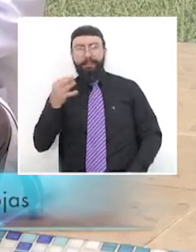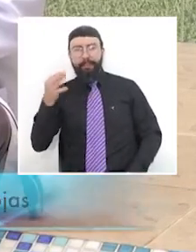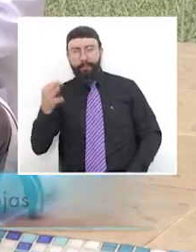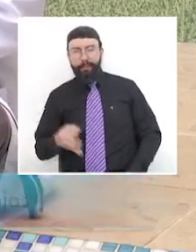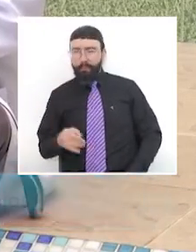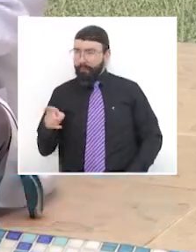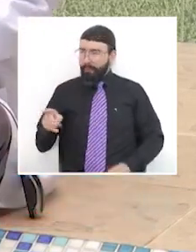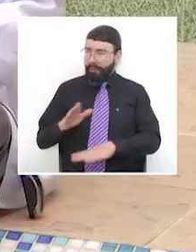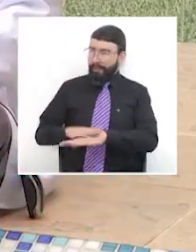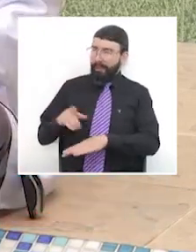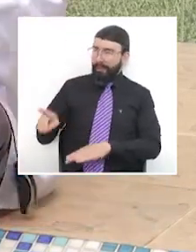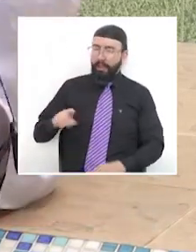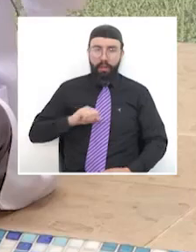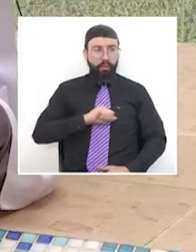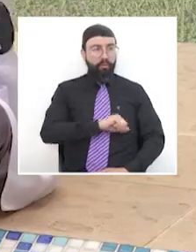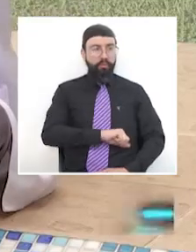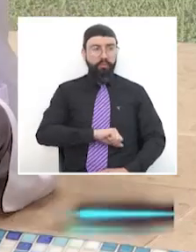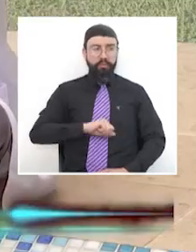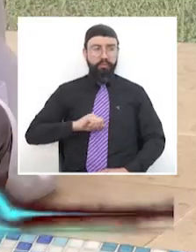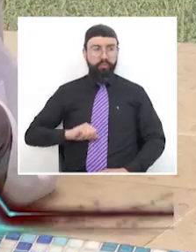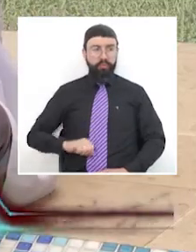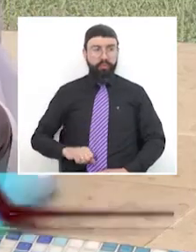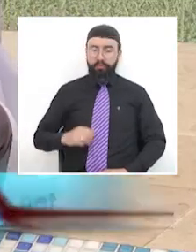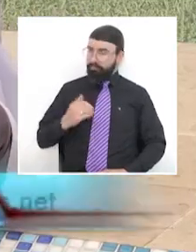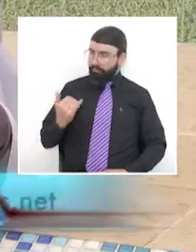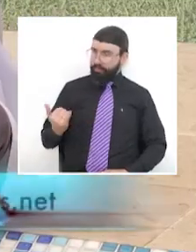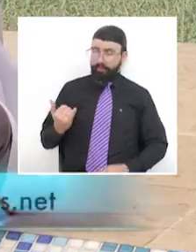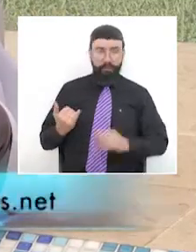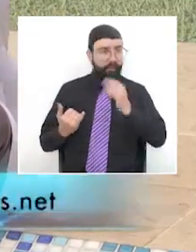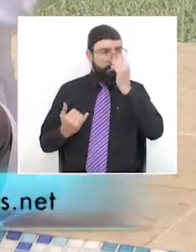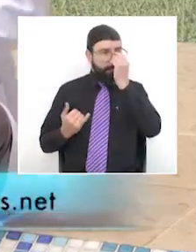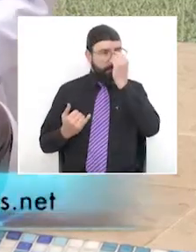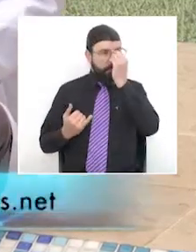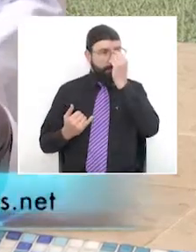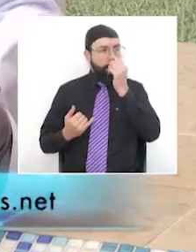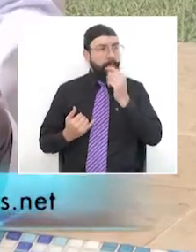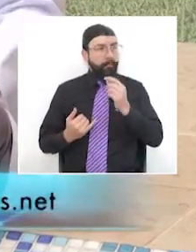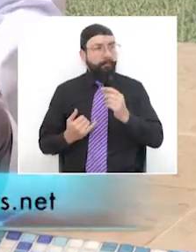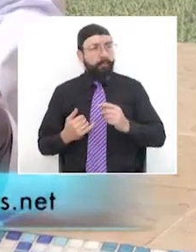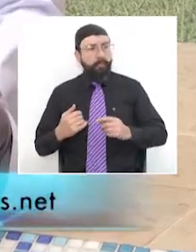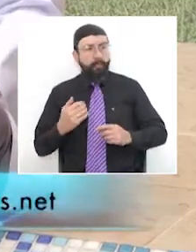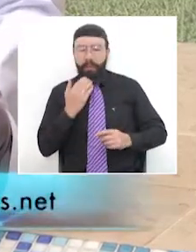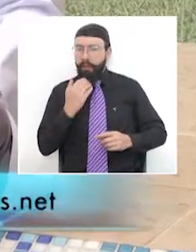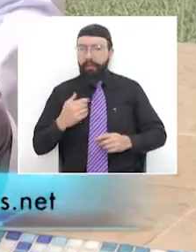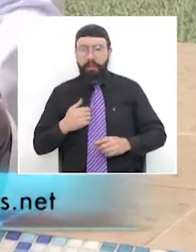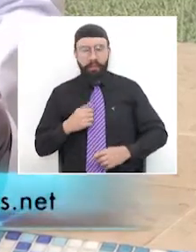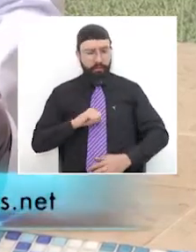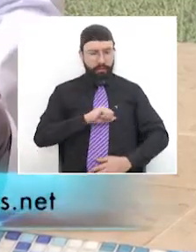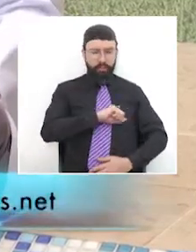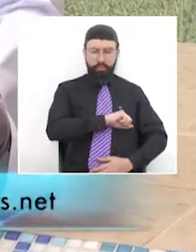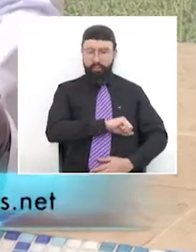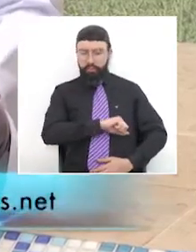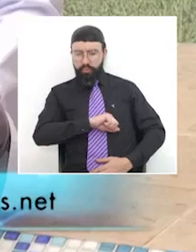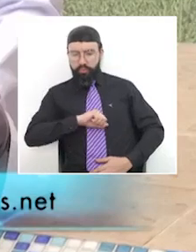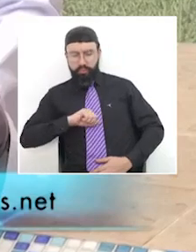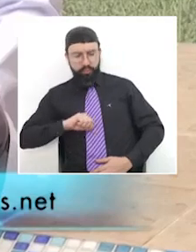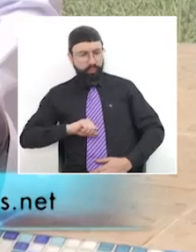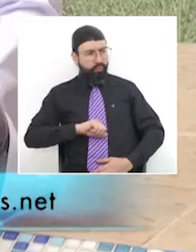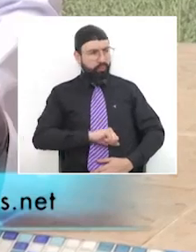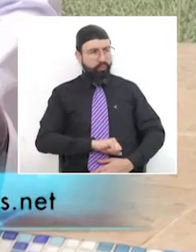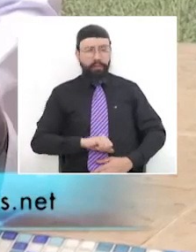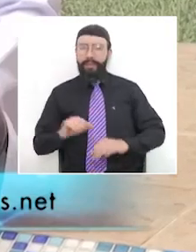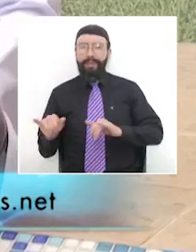ese aparatico, ¿dónde está? Con este aparatico, yo poder hacer un barrido, escanear, así como hacen